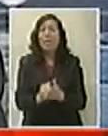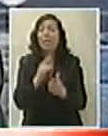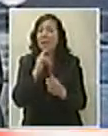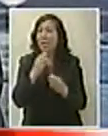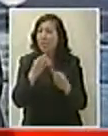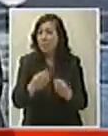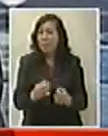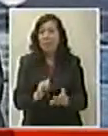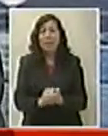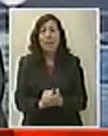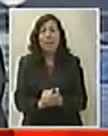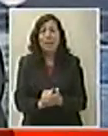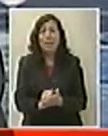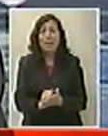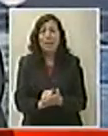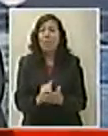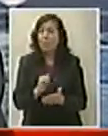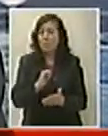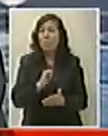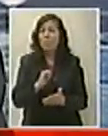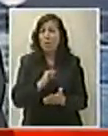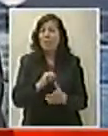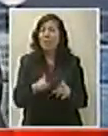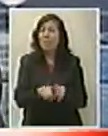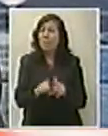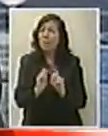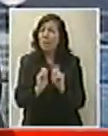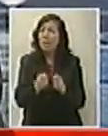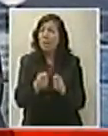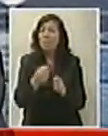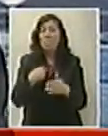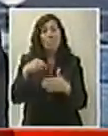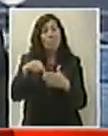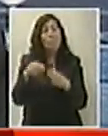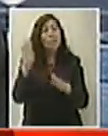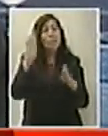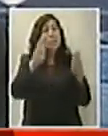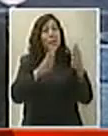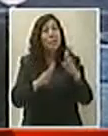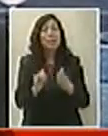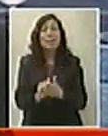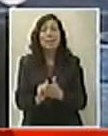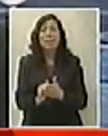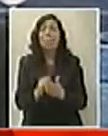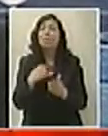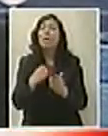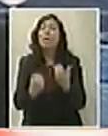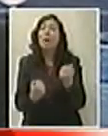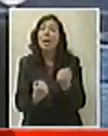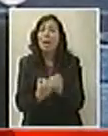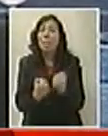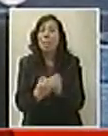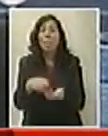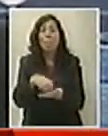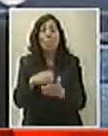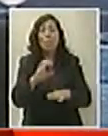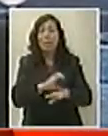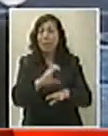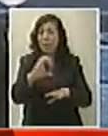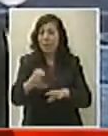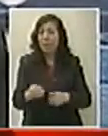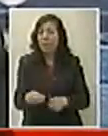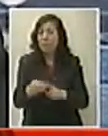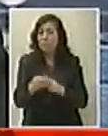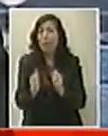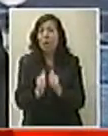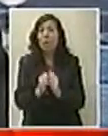verdad en estos momentos yo también doy a conocer mi profunda preocupación y mi solidaridad con el pueblo de Cajamarca,